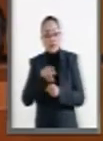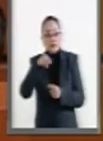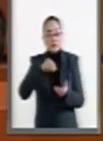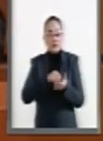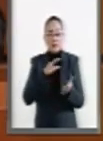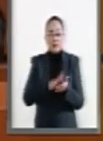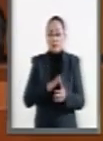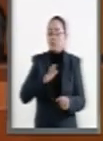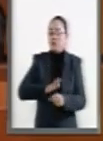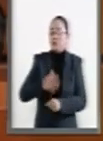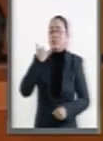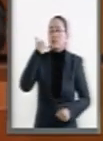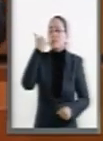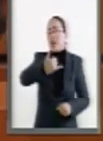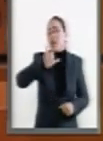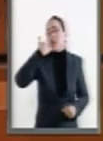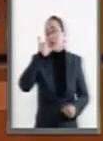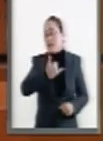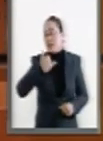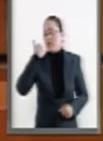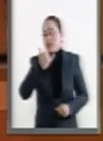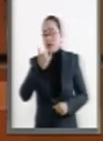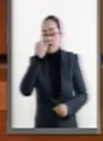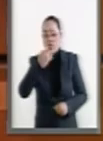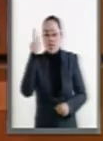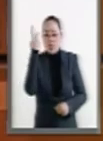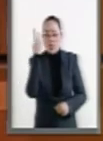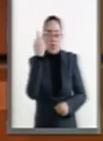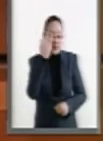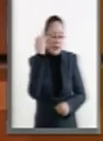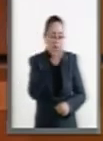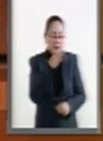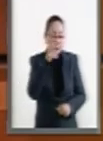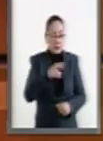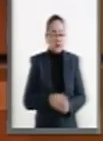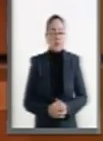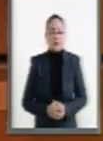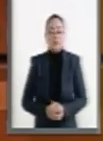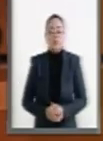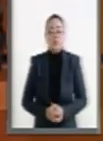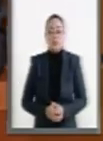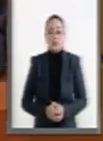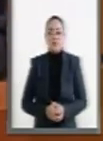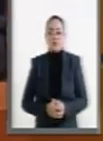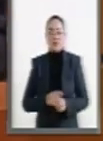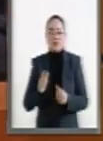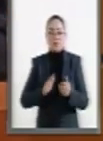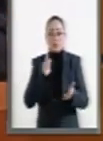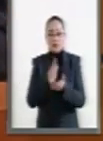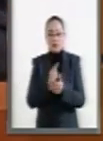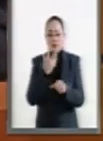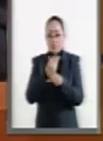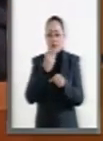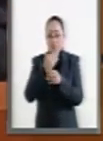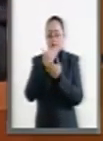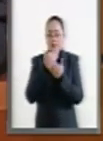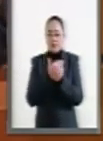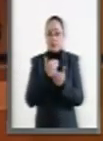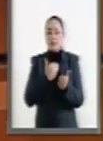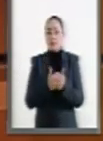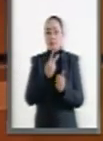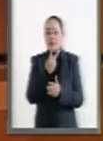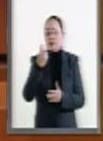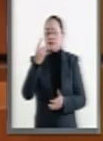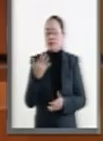sean utilizadas para cometer este delito. Las reformas concretamente son al artículo